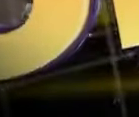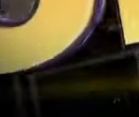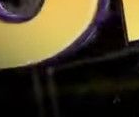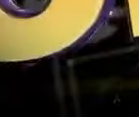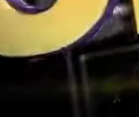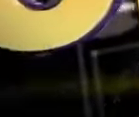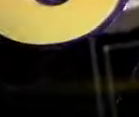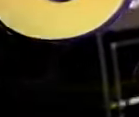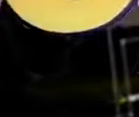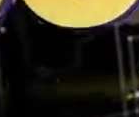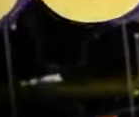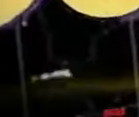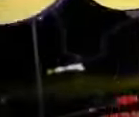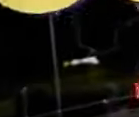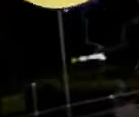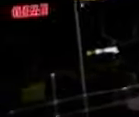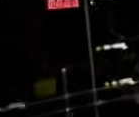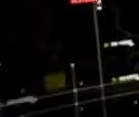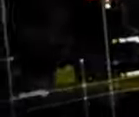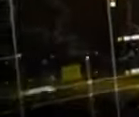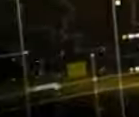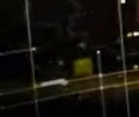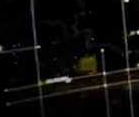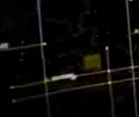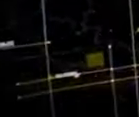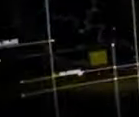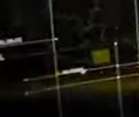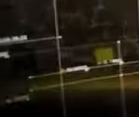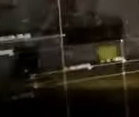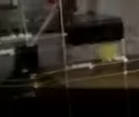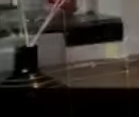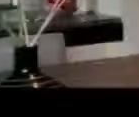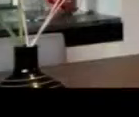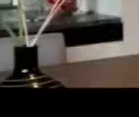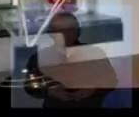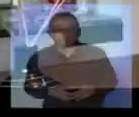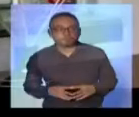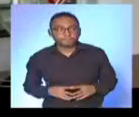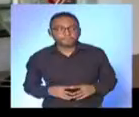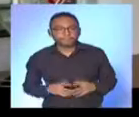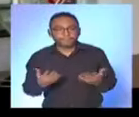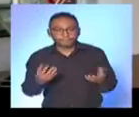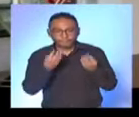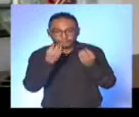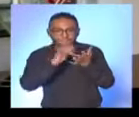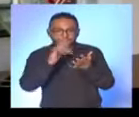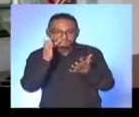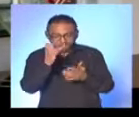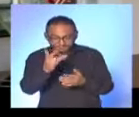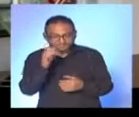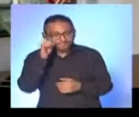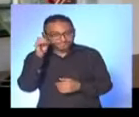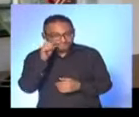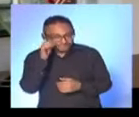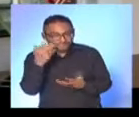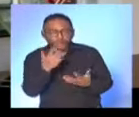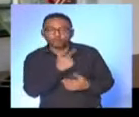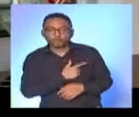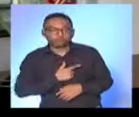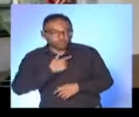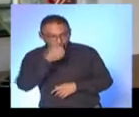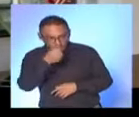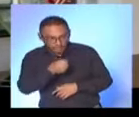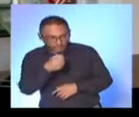Muchas Muchas gracias, Erich. ¿Qué tal? Qué gusto saludarte